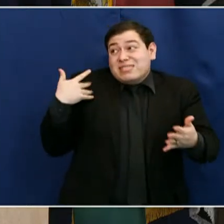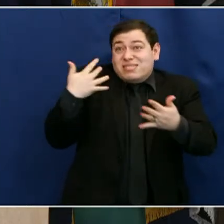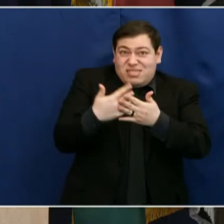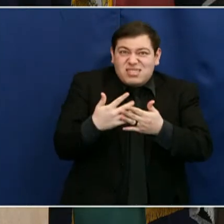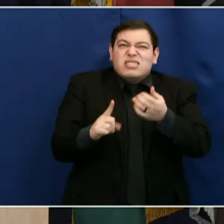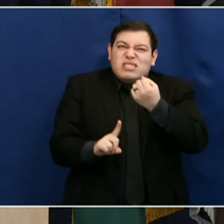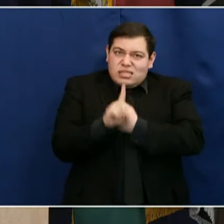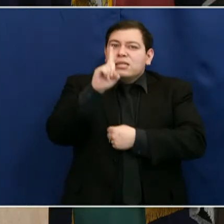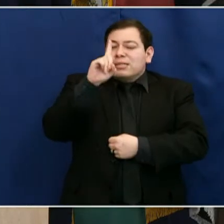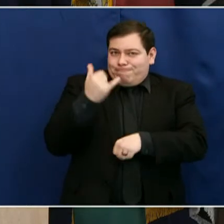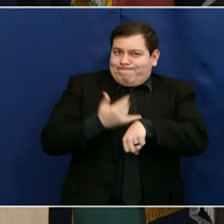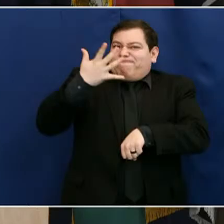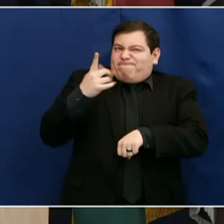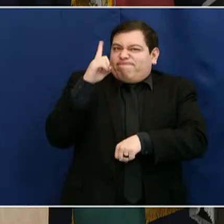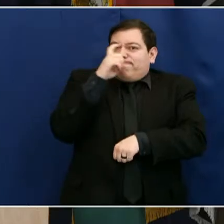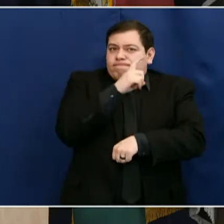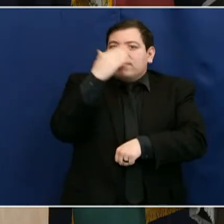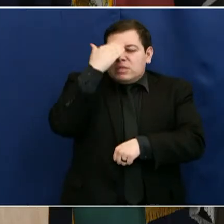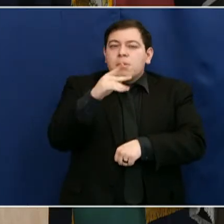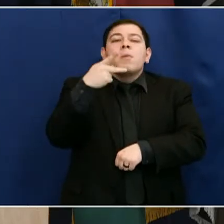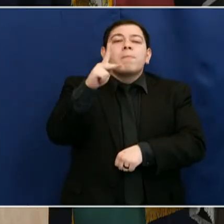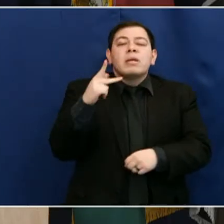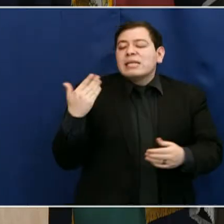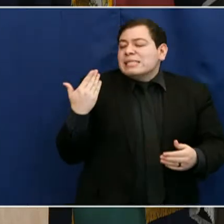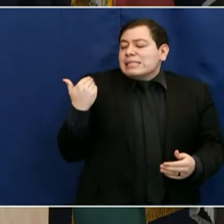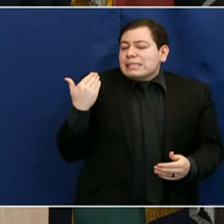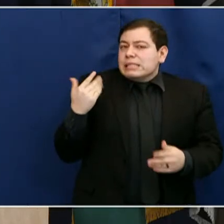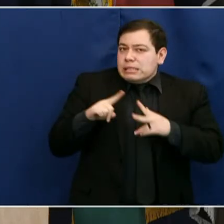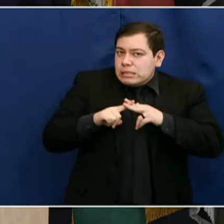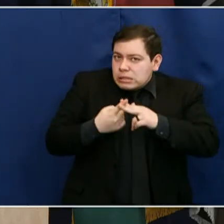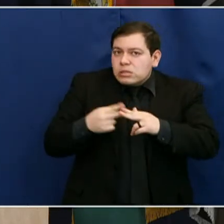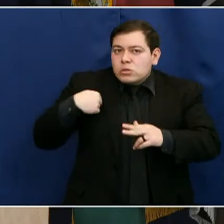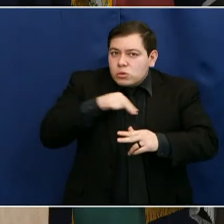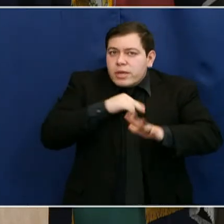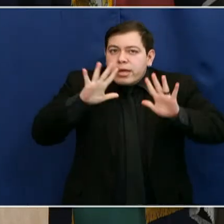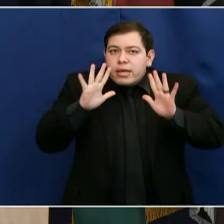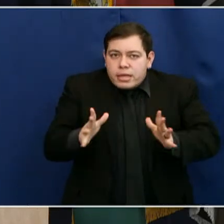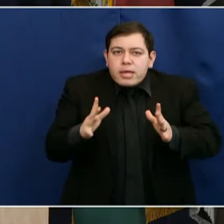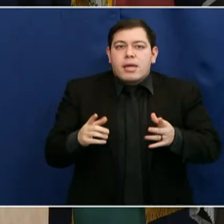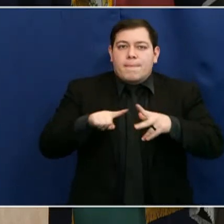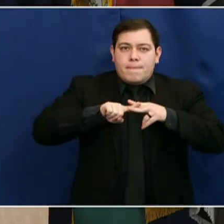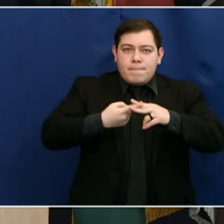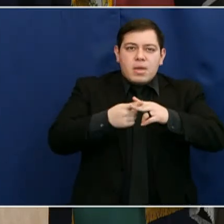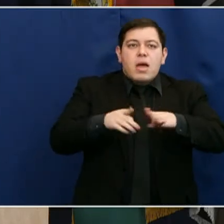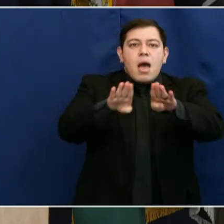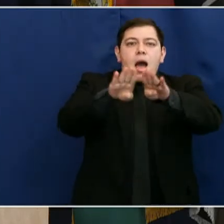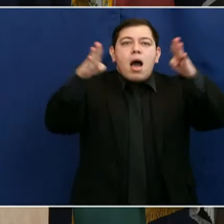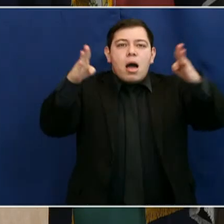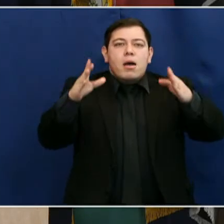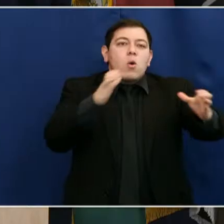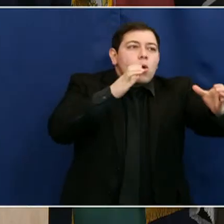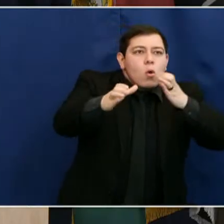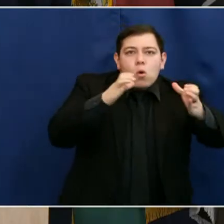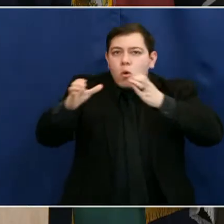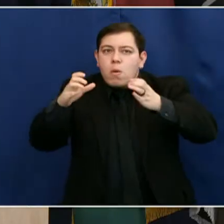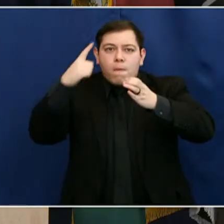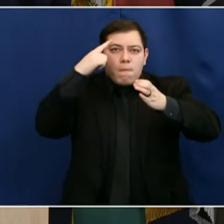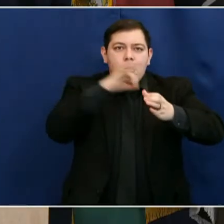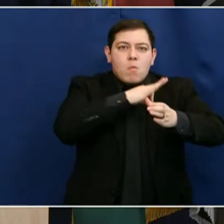eso, pero como vieron hace poquito, empezamos ya los medios de comunicación a